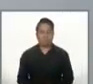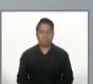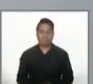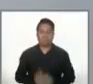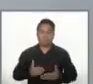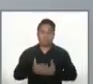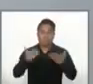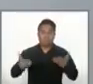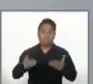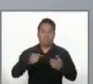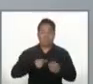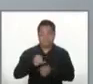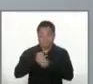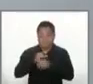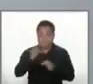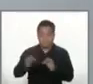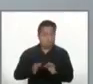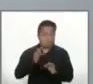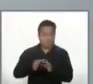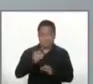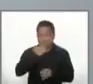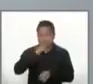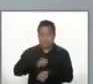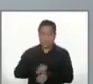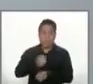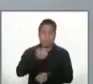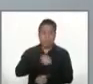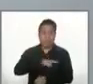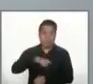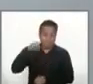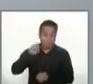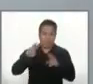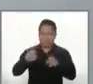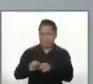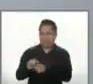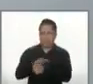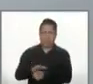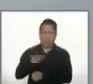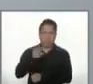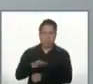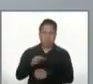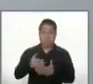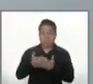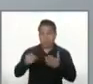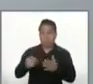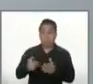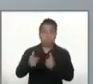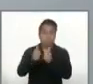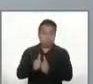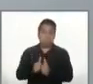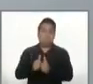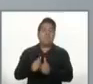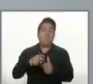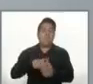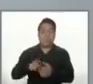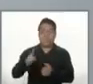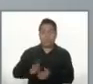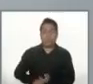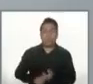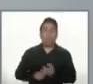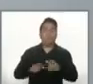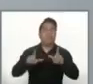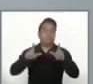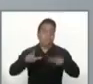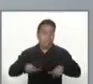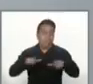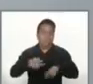De esta manera concluimos con el informe de la Secretaría de Salud de Oaxaca por COVID-19. Le invitamos a mantenerse informado a través de las cuentas